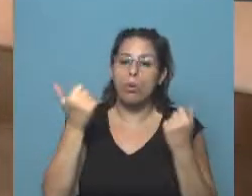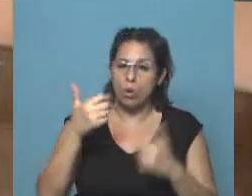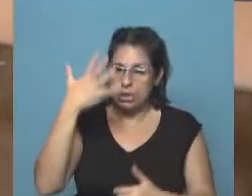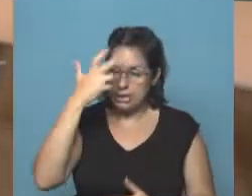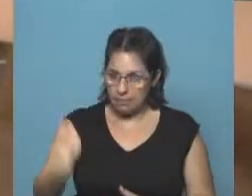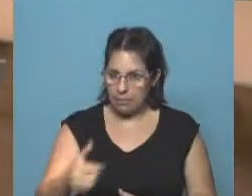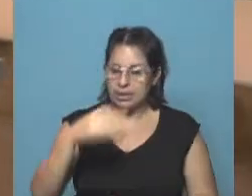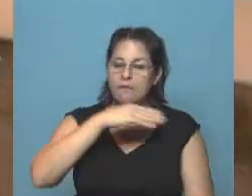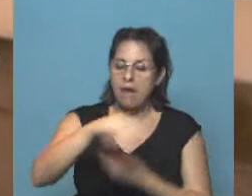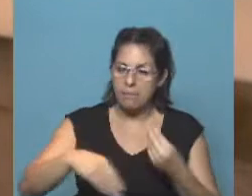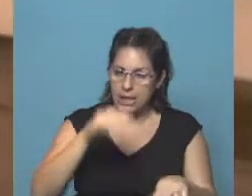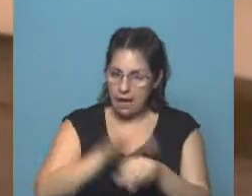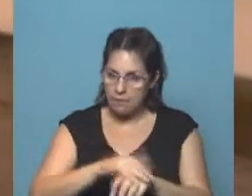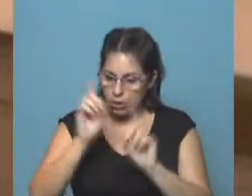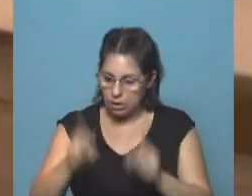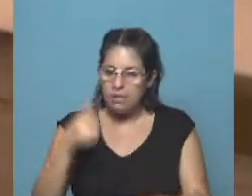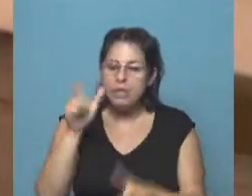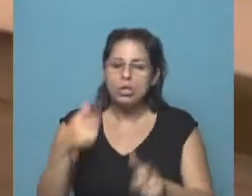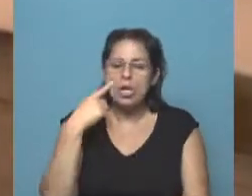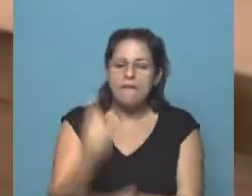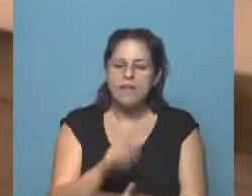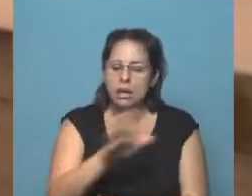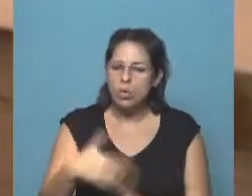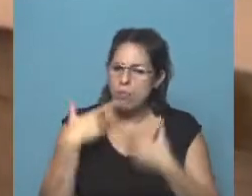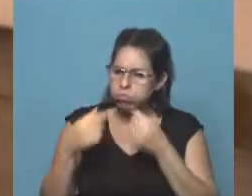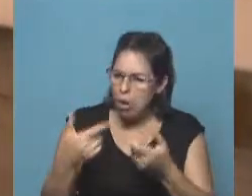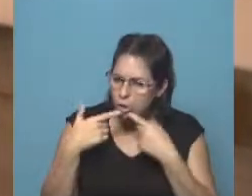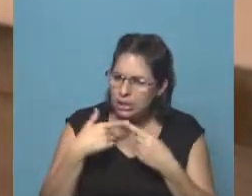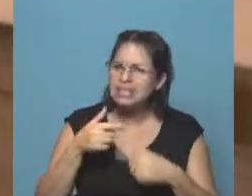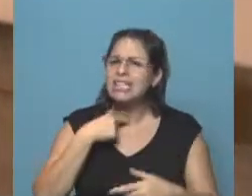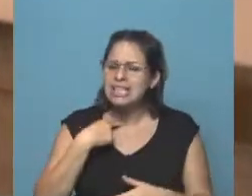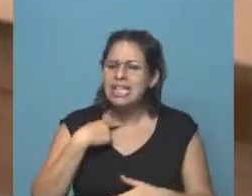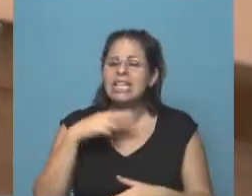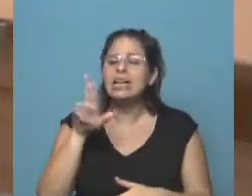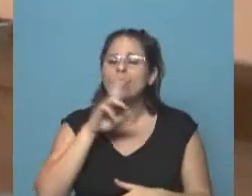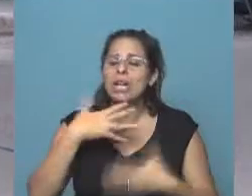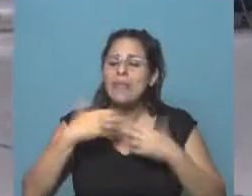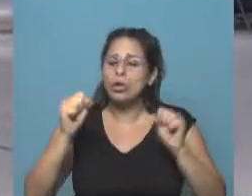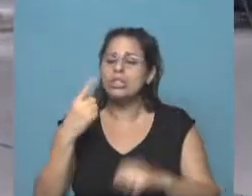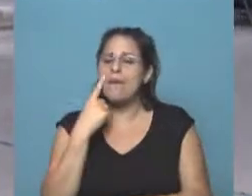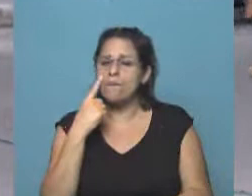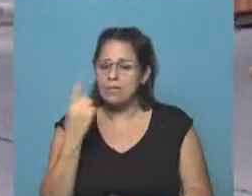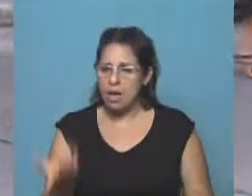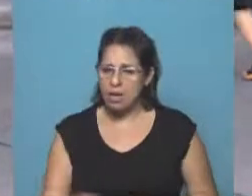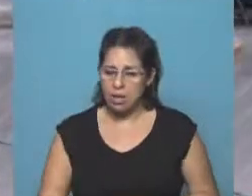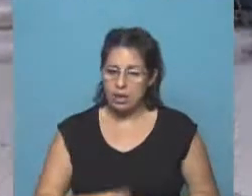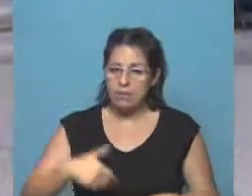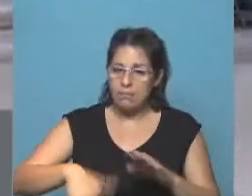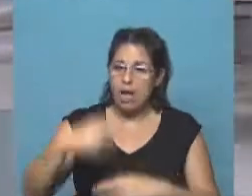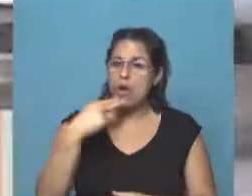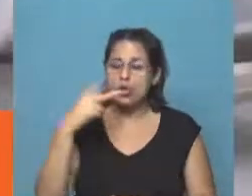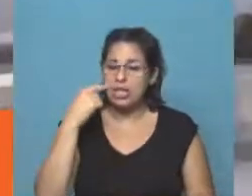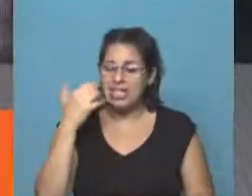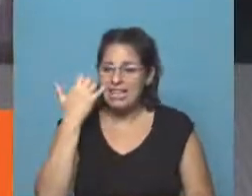y vecinos. Y una nueva protesta para pedir por la aparición con vida de esta chica. A más de 11 días